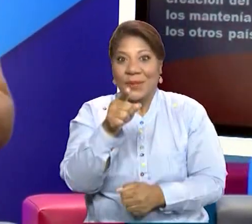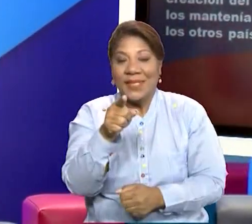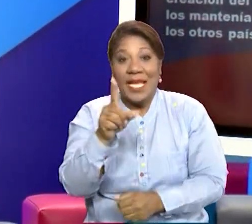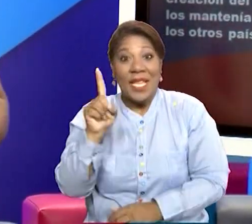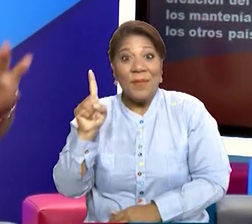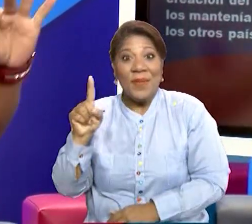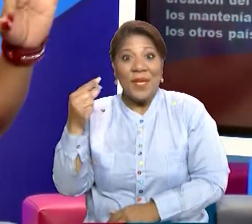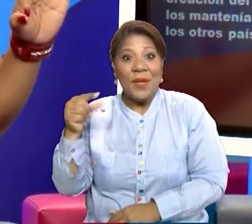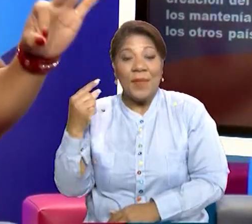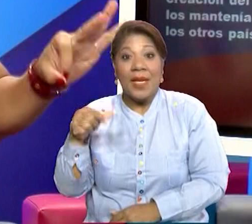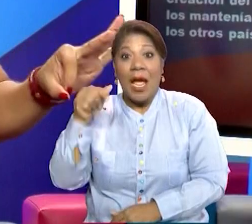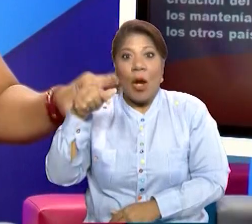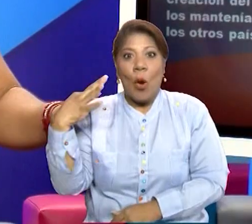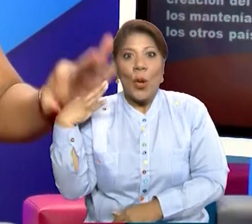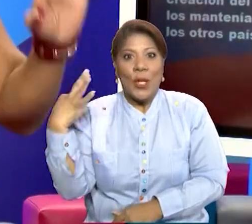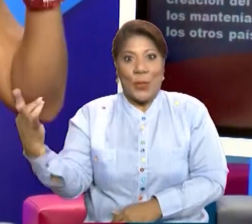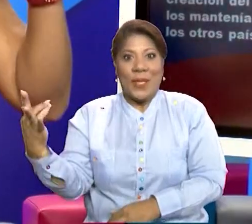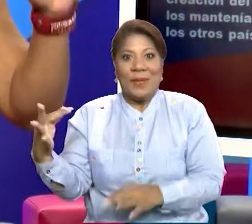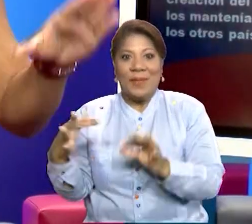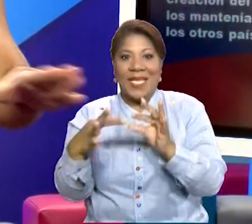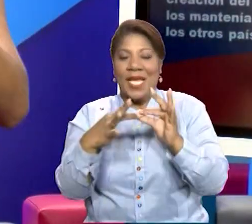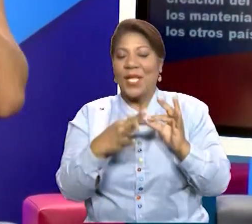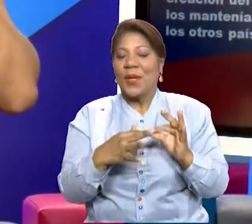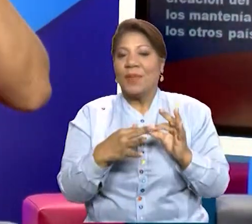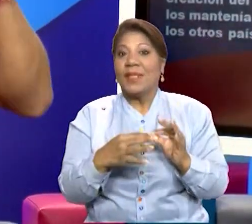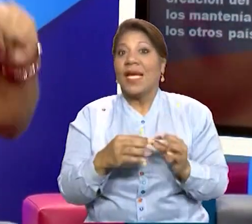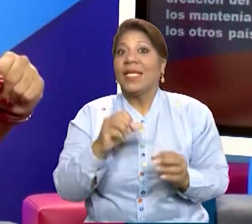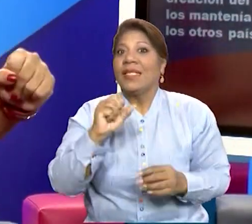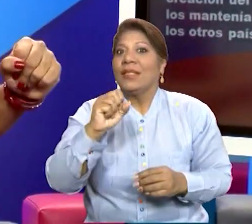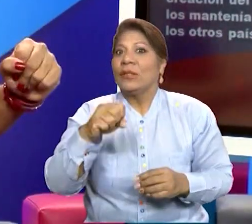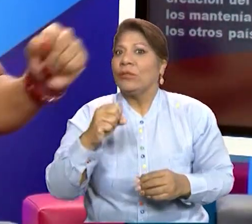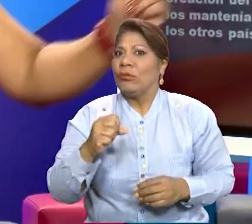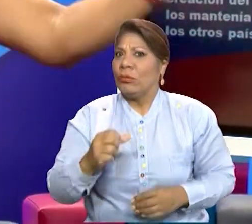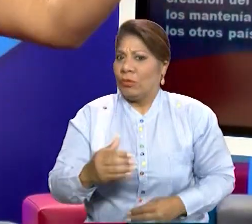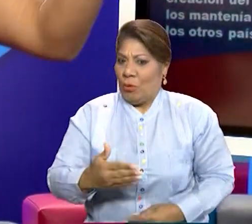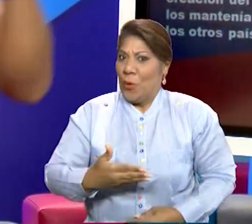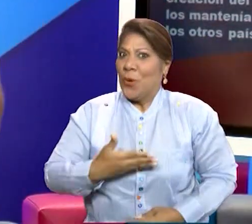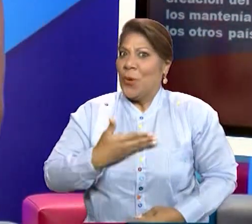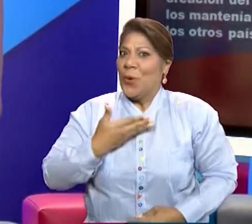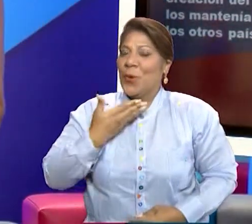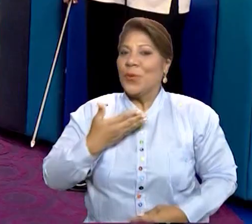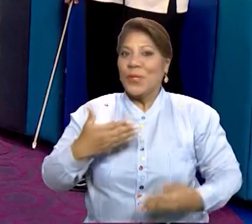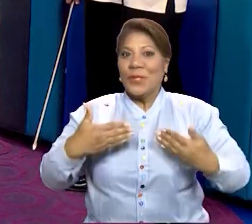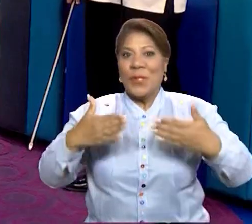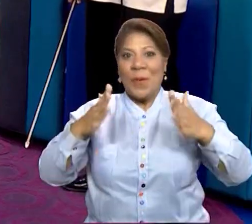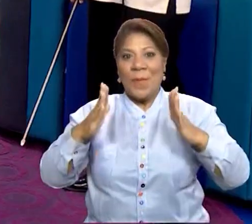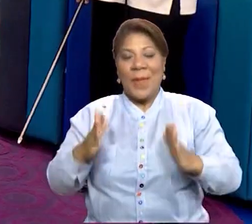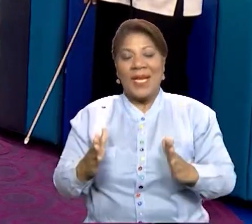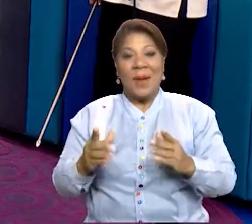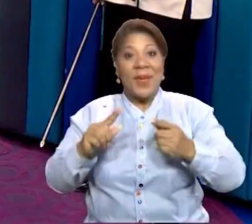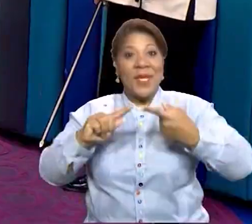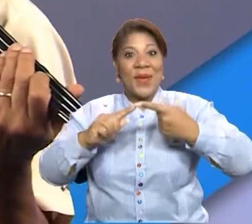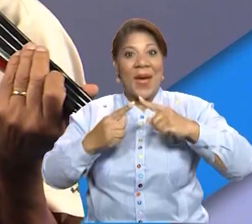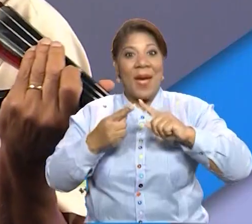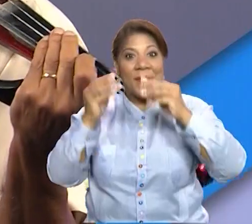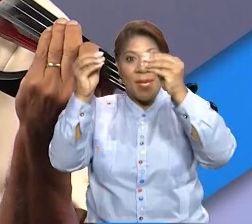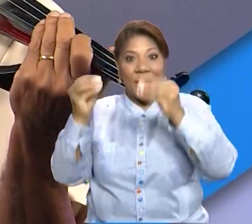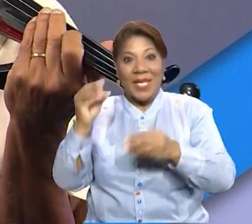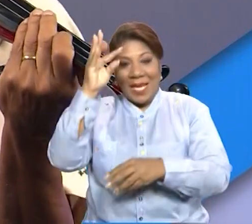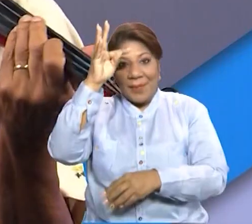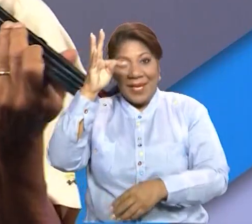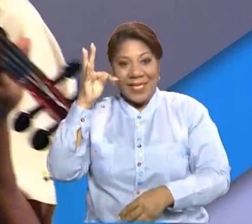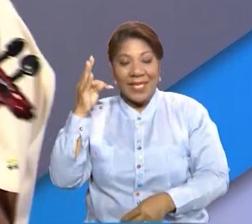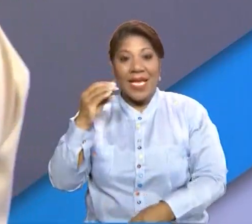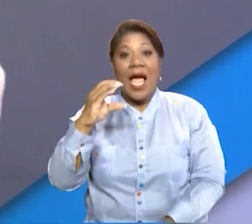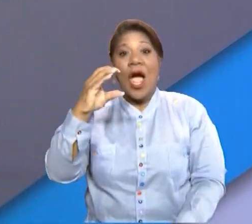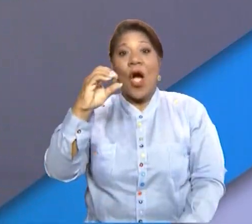grado. Hoy tenemos un invitado especial, un invitado de altura. nuestro gran amigo Colaquito Cortés, de